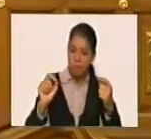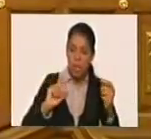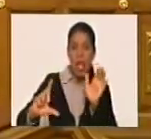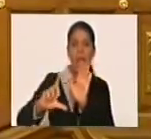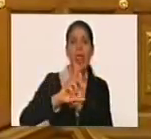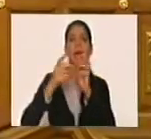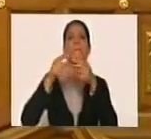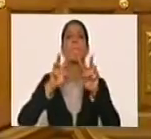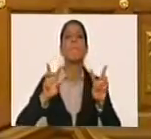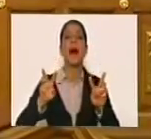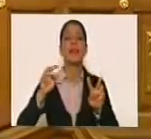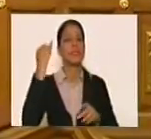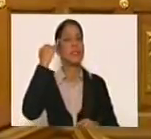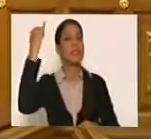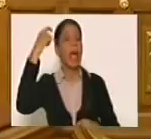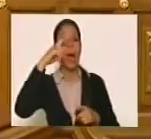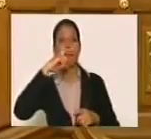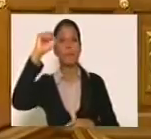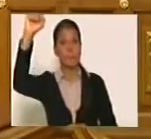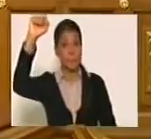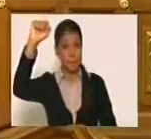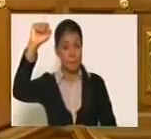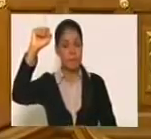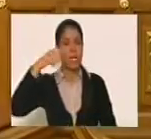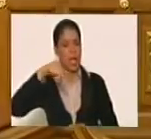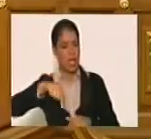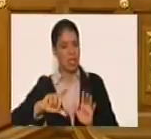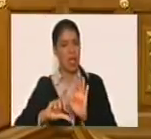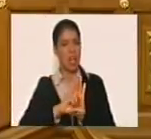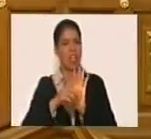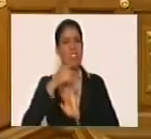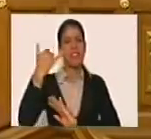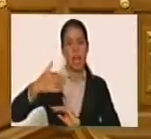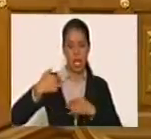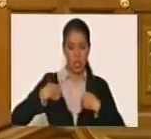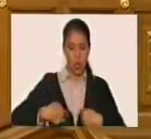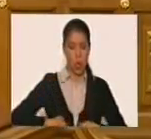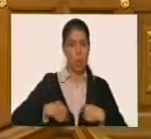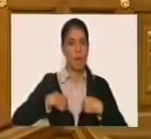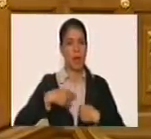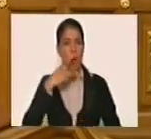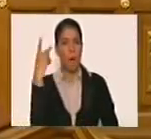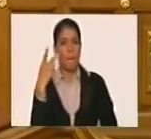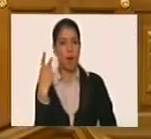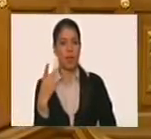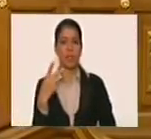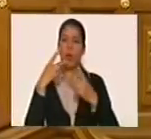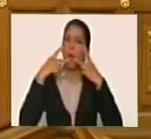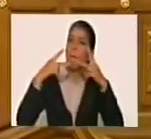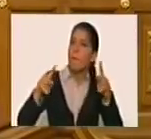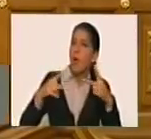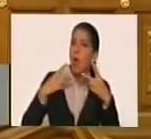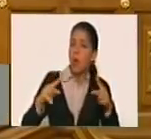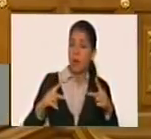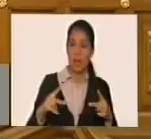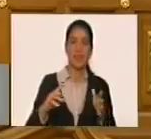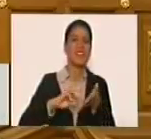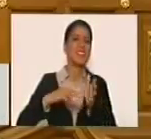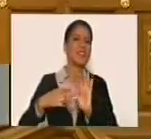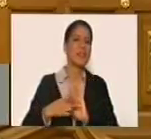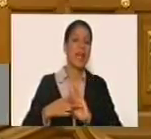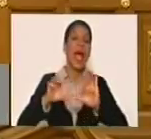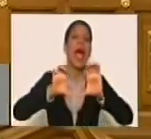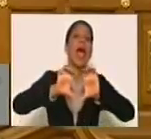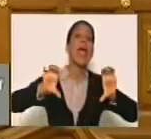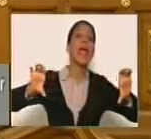Y a través de esta ley, desde una concepción de los derechos humanos, con políticas públicas, donde la educación y